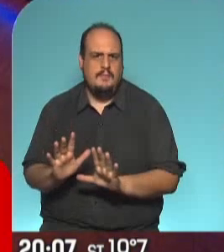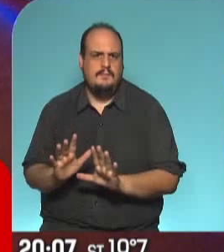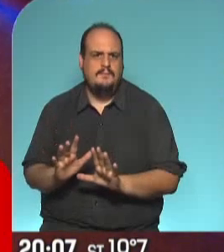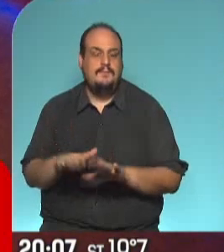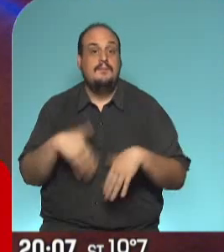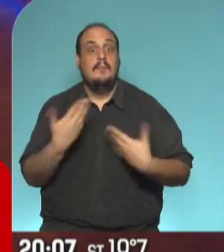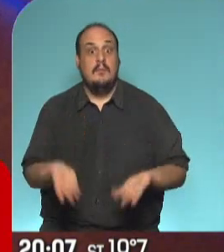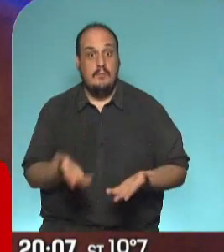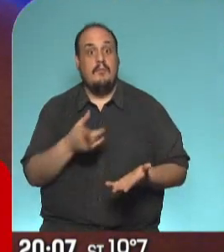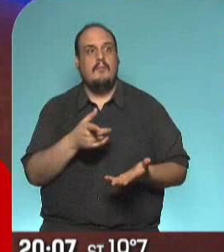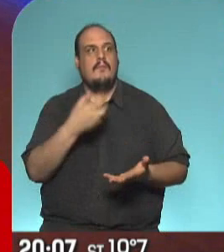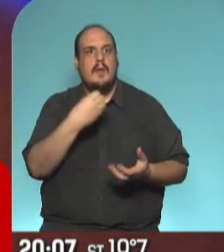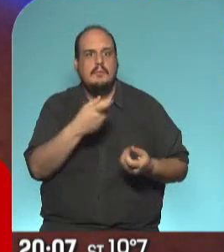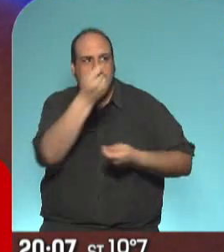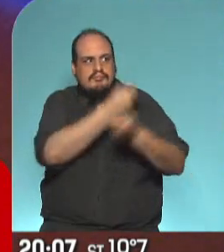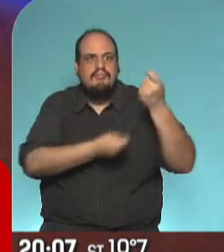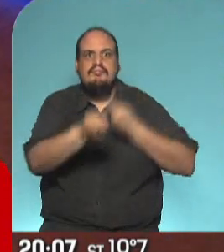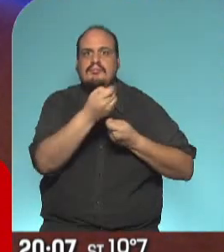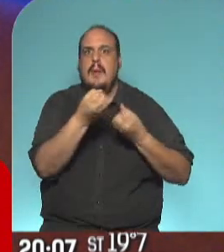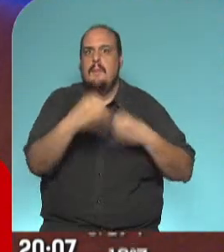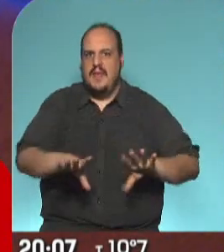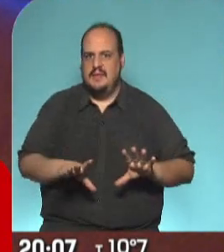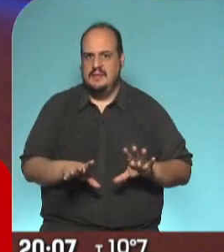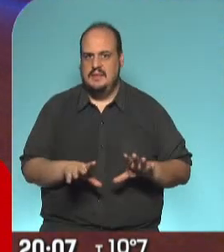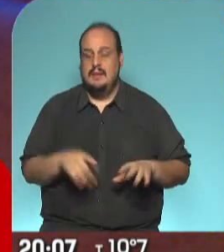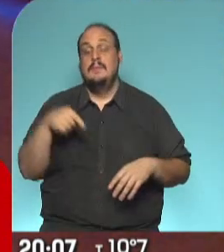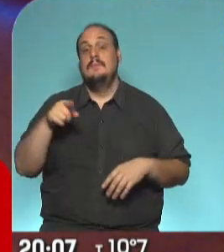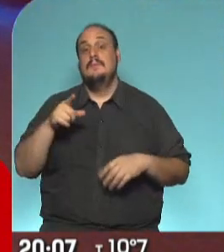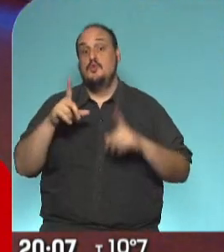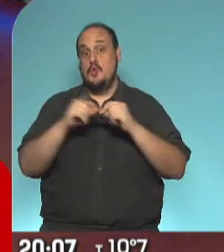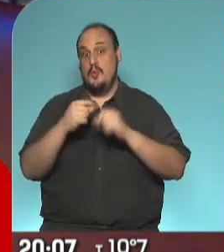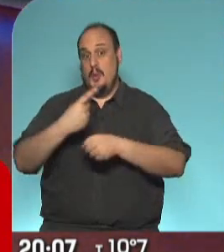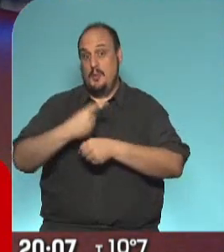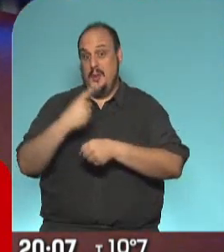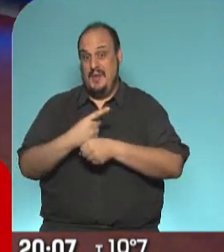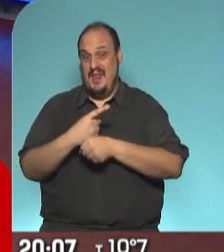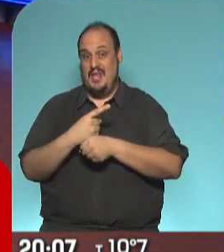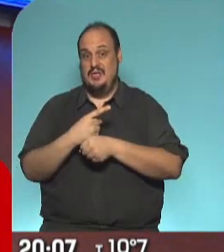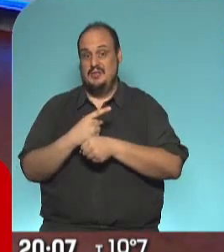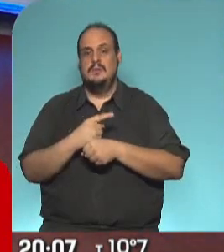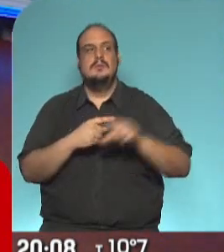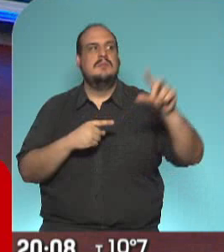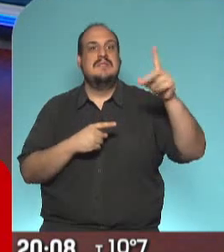comienza a abrirse una ronda de negociaciones que da lugar al primer número que vemos en pantalla, que es pagar